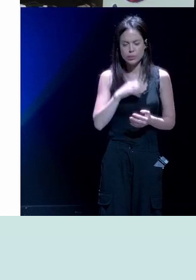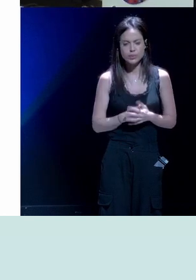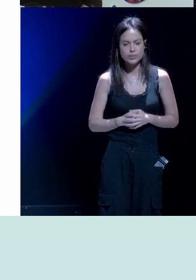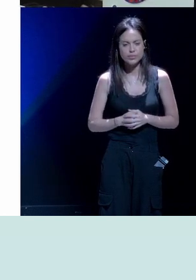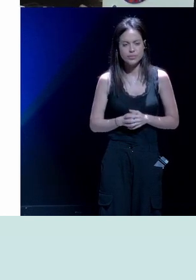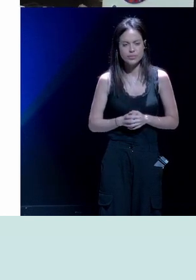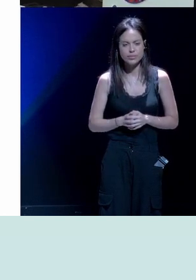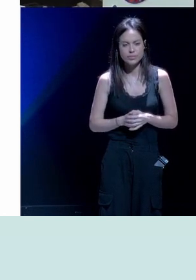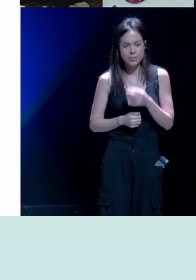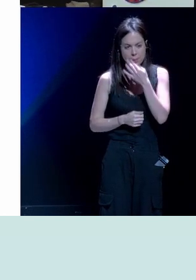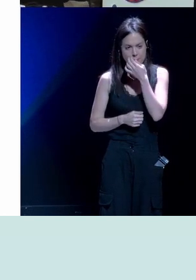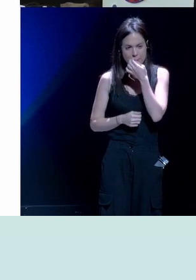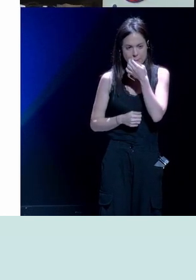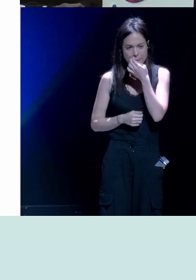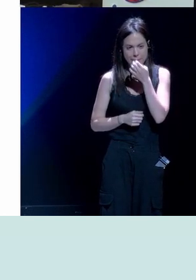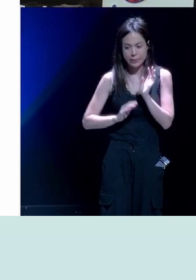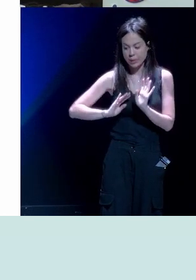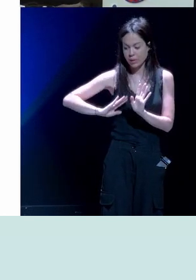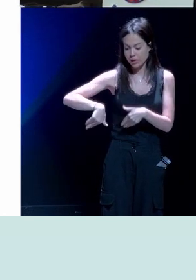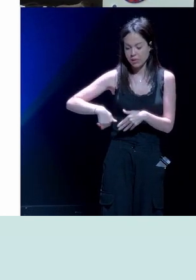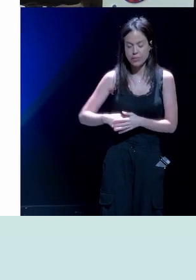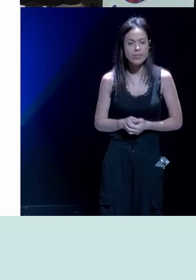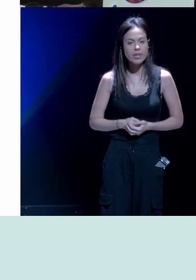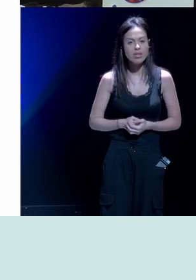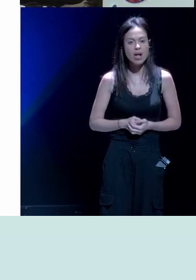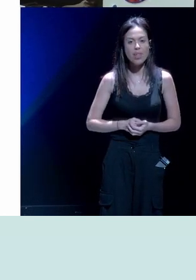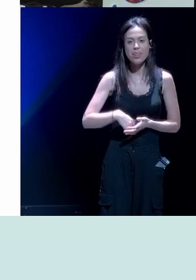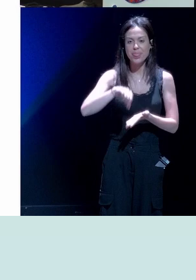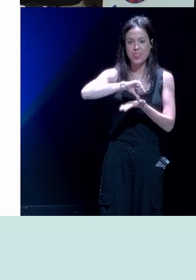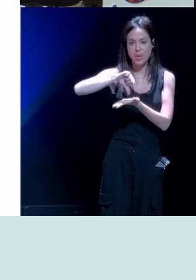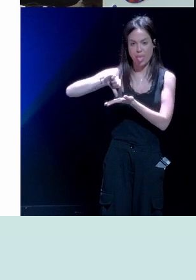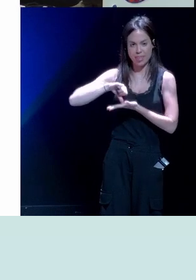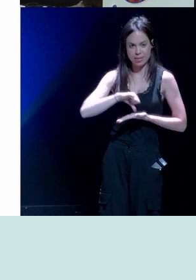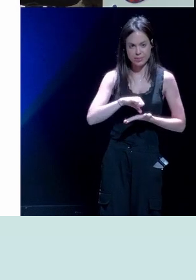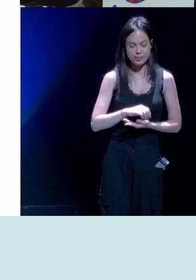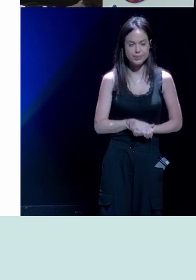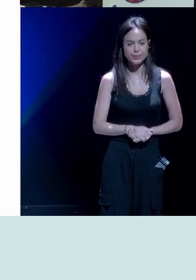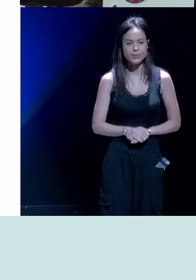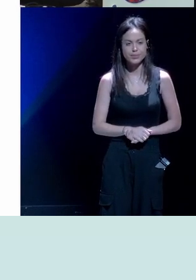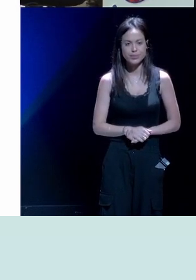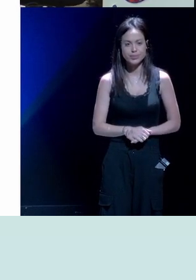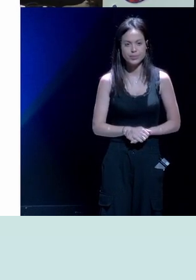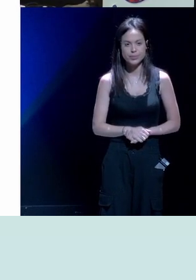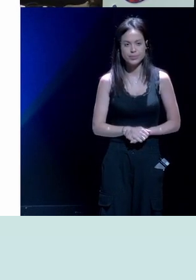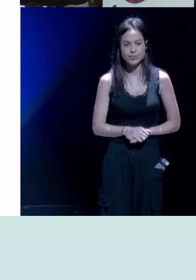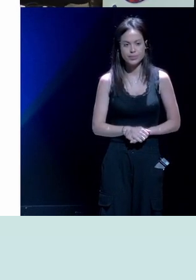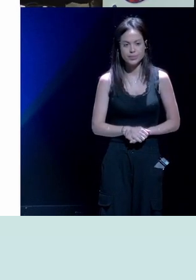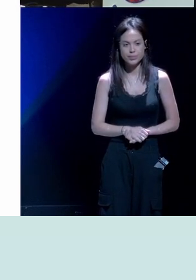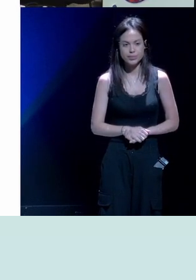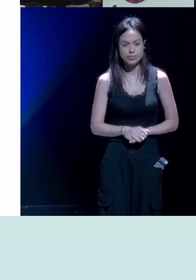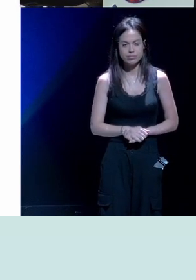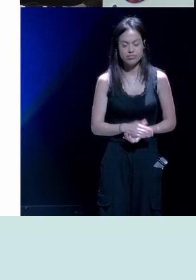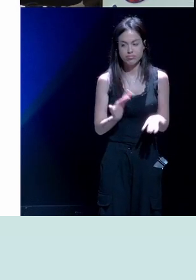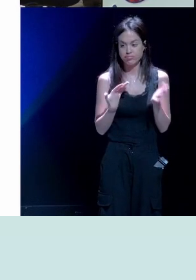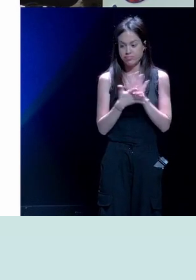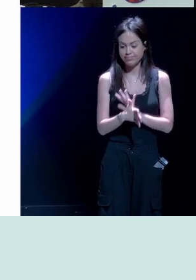Finalmente, tenemos el vínculo de ciudadanía, aux relations entre les membres d'une même communauté. Es decir, las